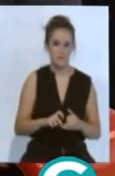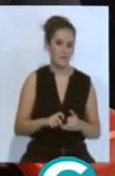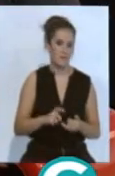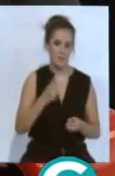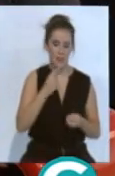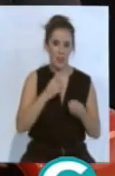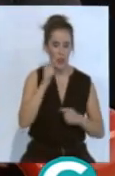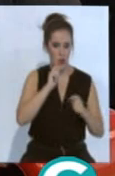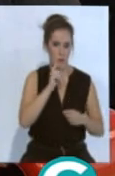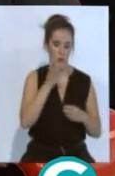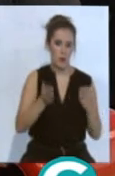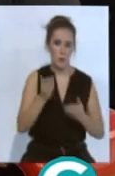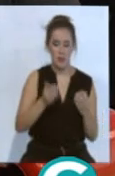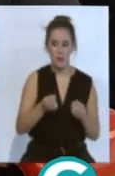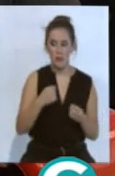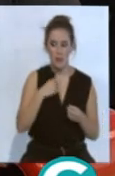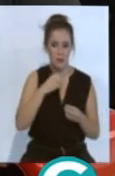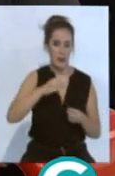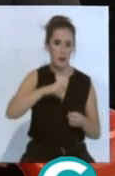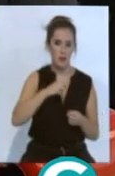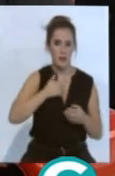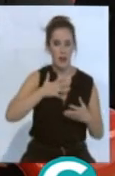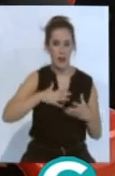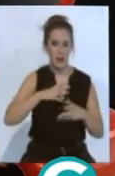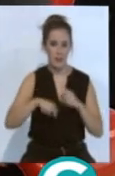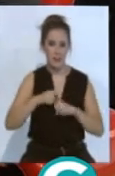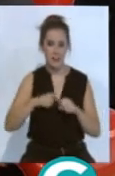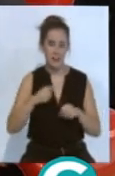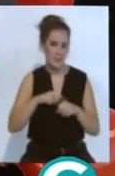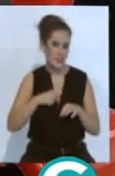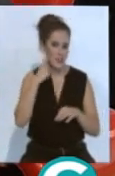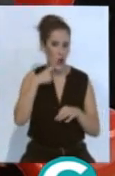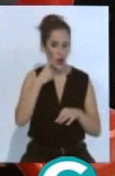comparaciones, una vez una comparsa de usted de Roy, y dice, Manolo, van de chorizo la llama.